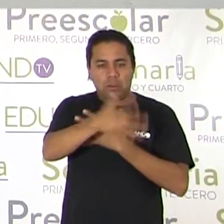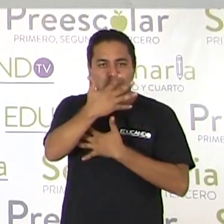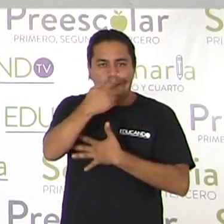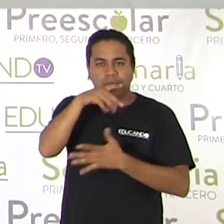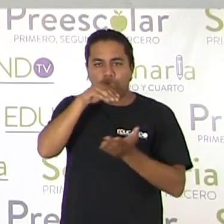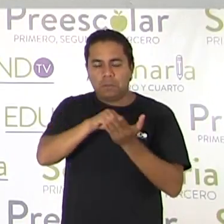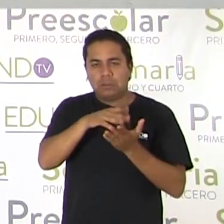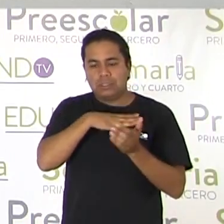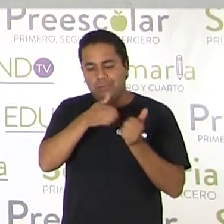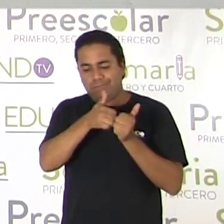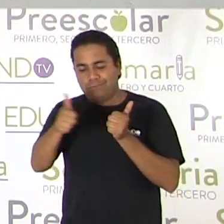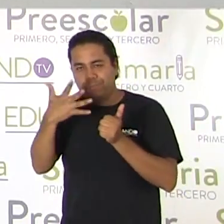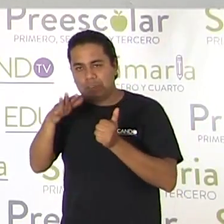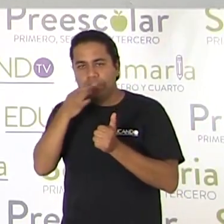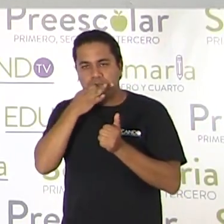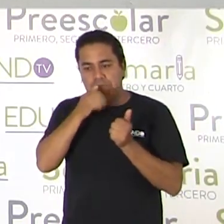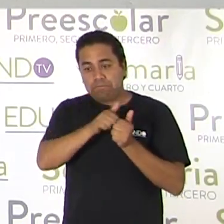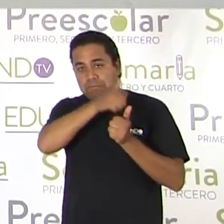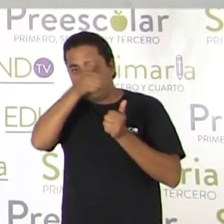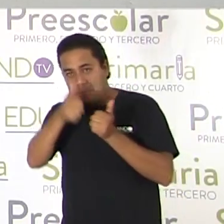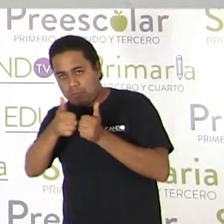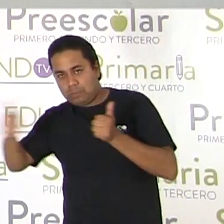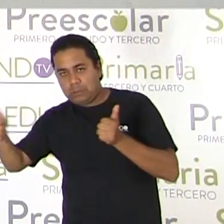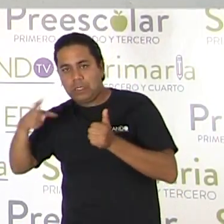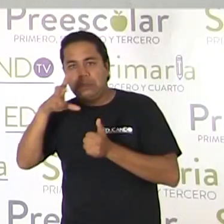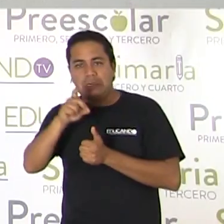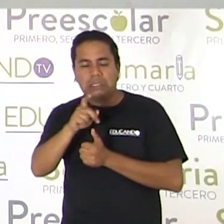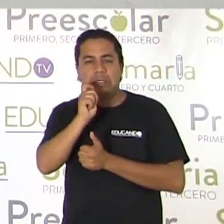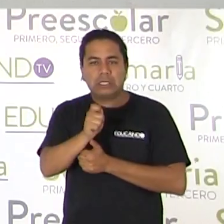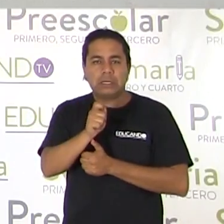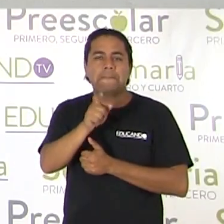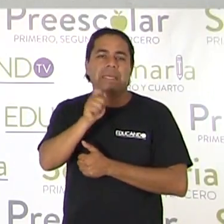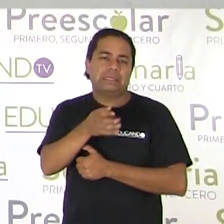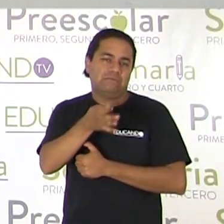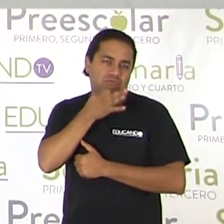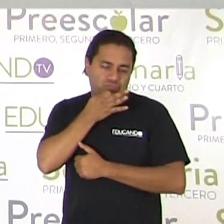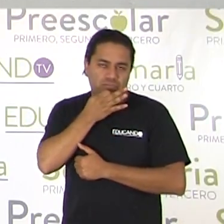10 minutos, en 30, que es el doble, serían 20